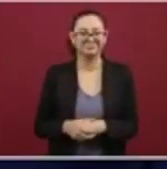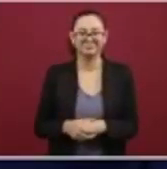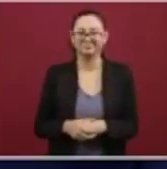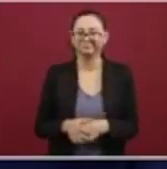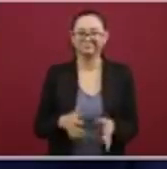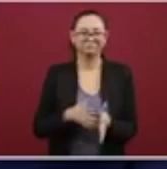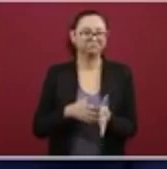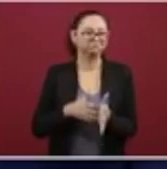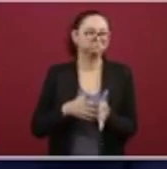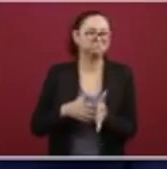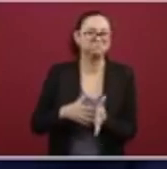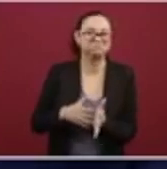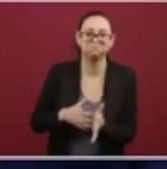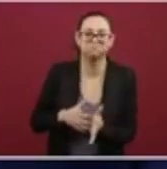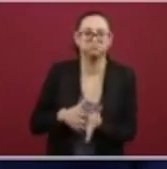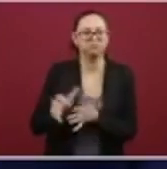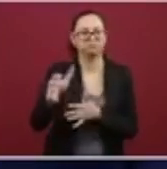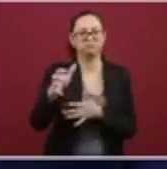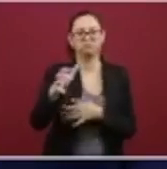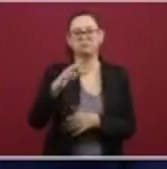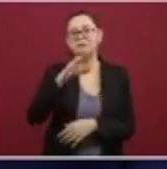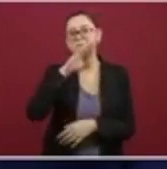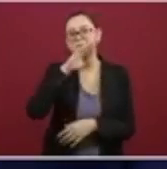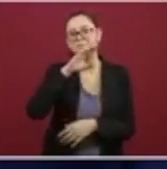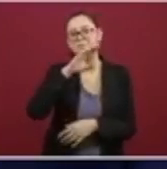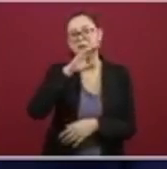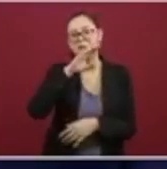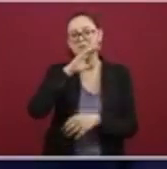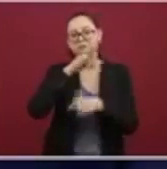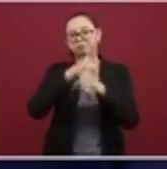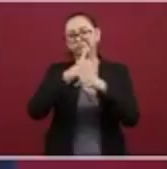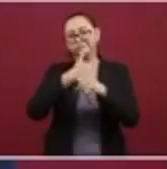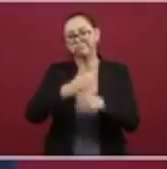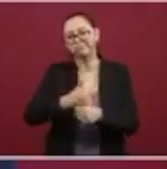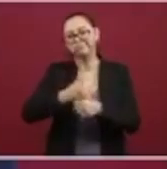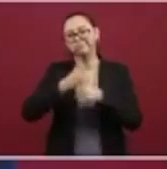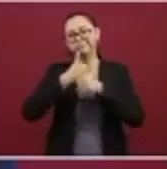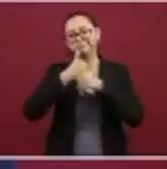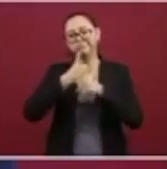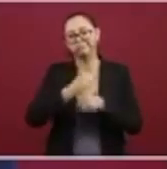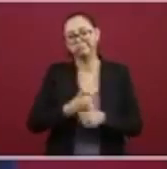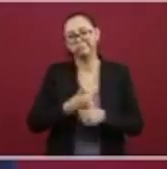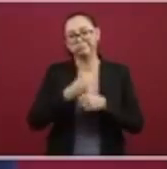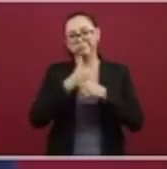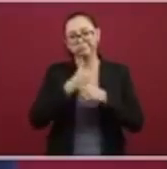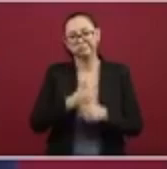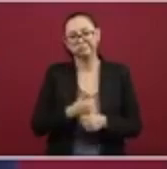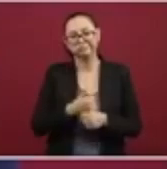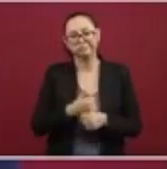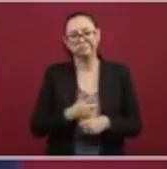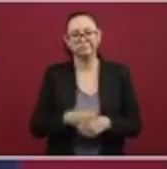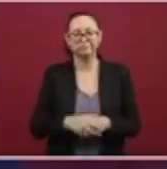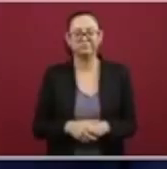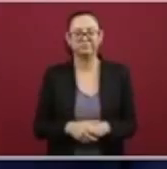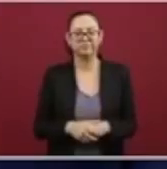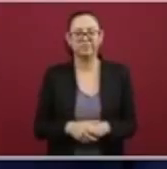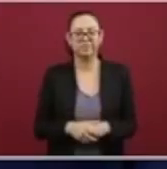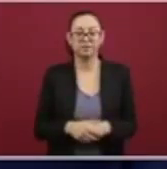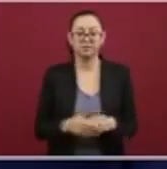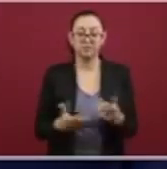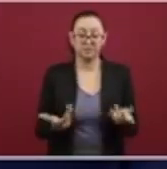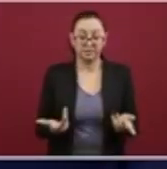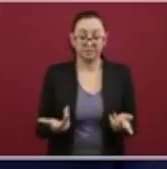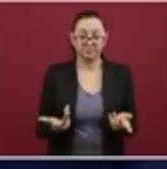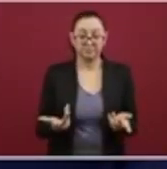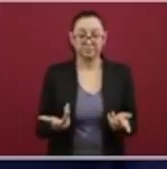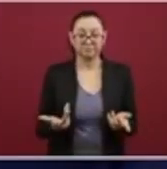miles de madres afectadas por la violencia. ¿Cuál es la diferencia